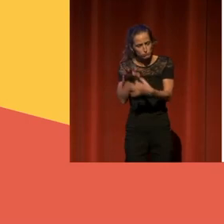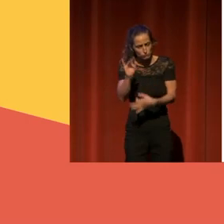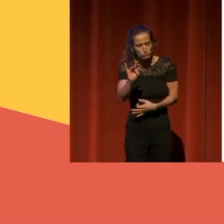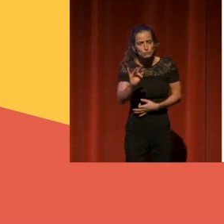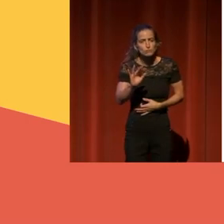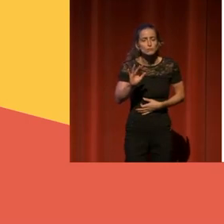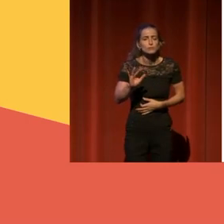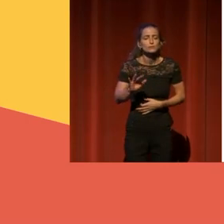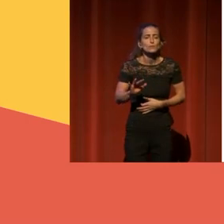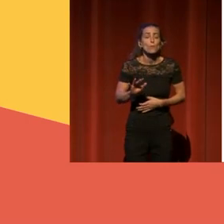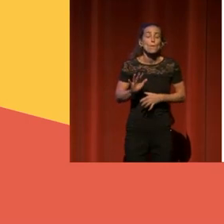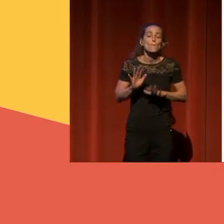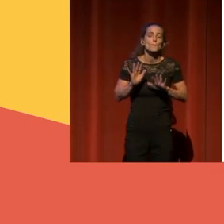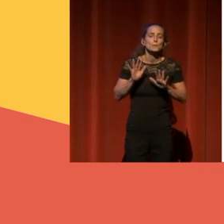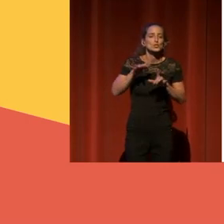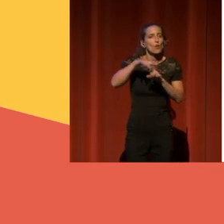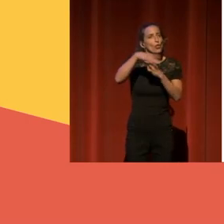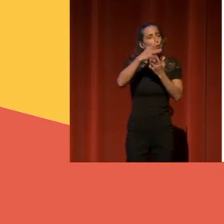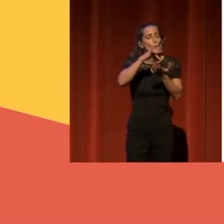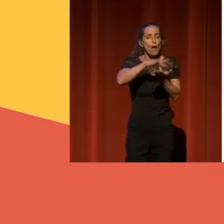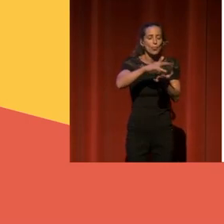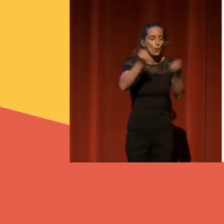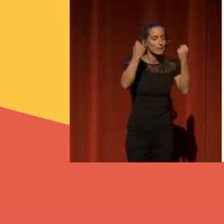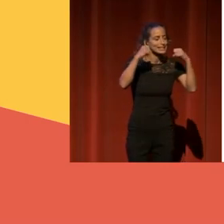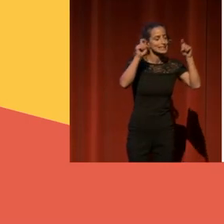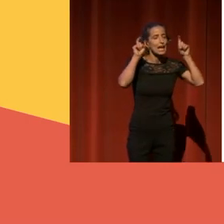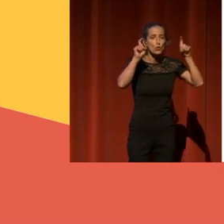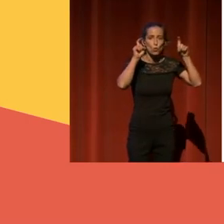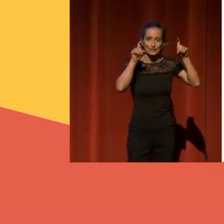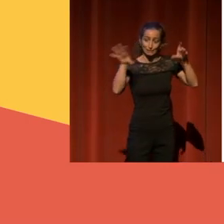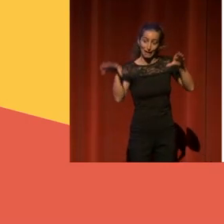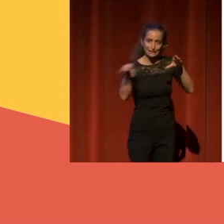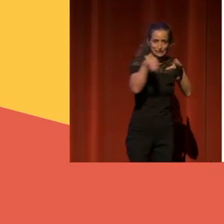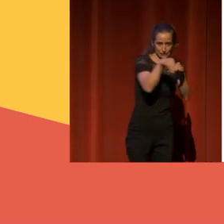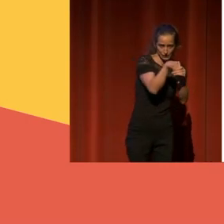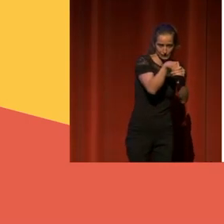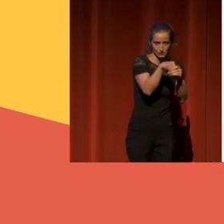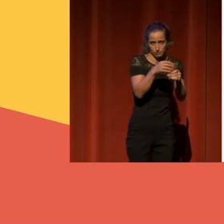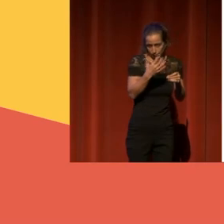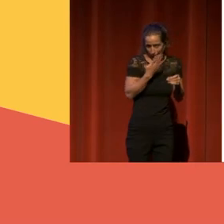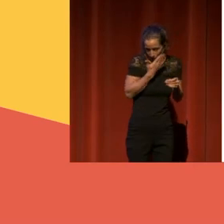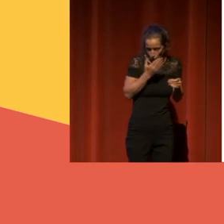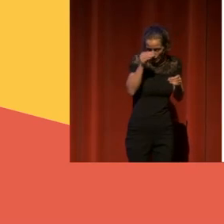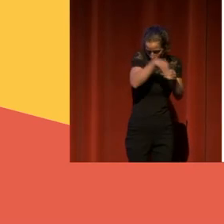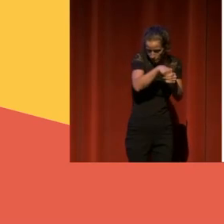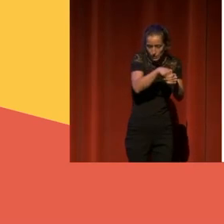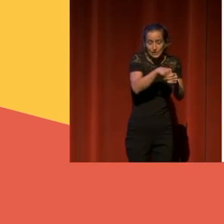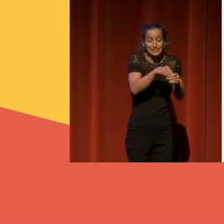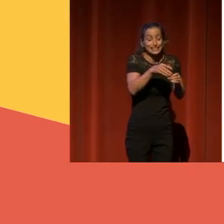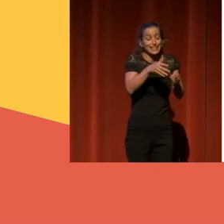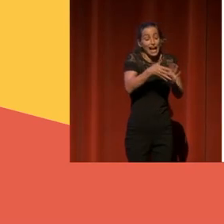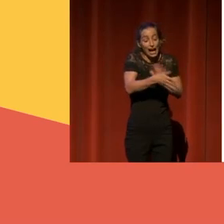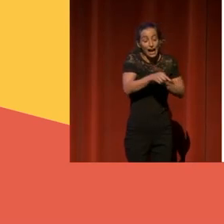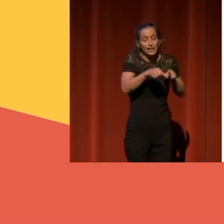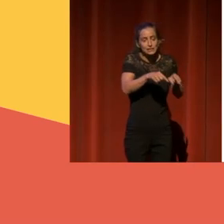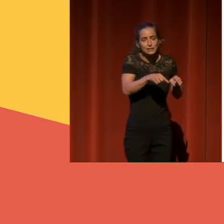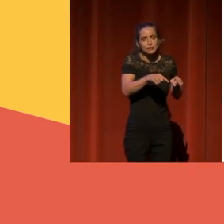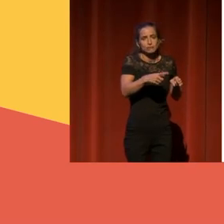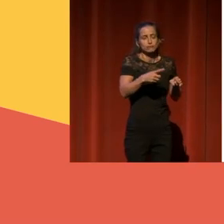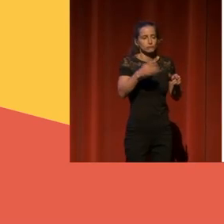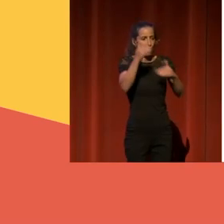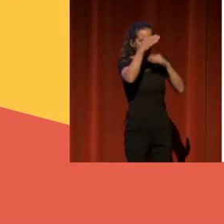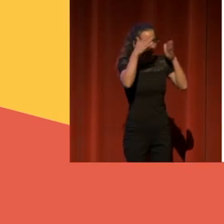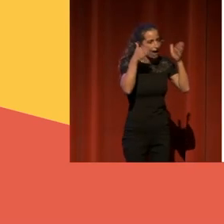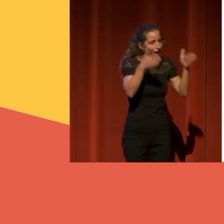dentro de las prácticas educativas, es decir, dentro de la escuela, pues se convierten en algo que recibía atención.